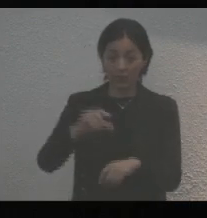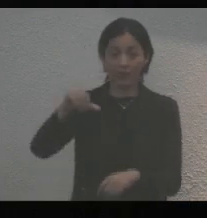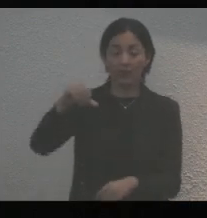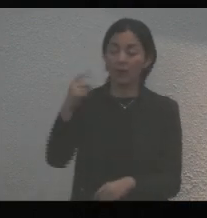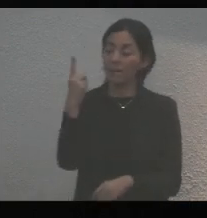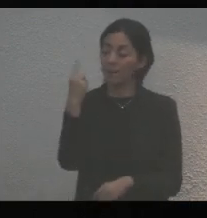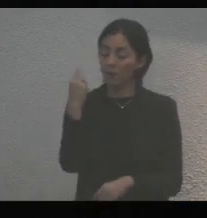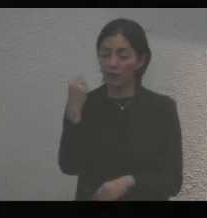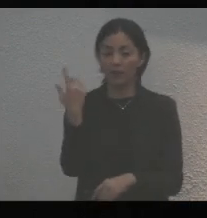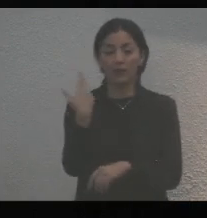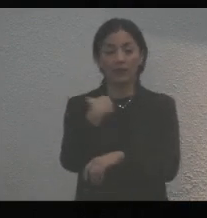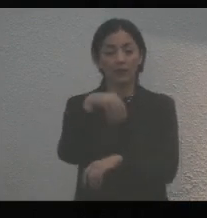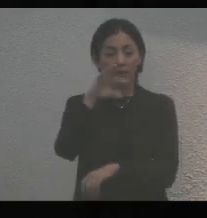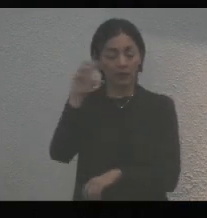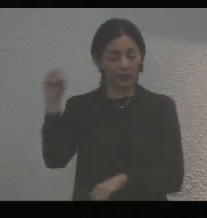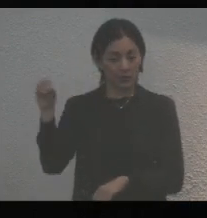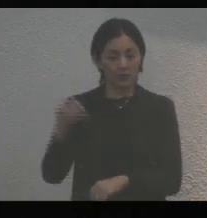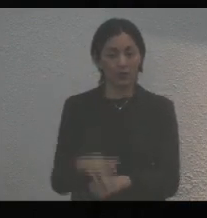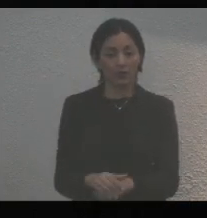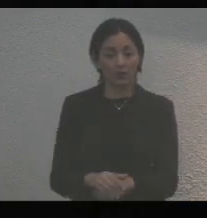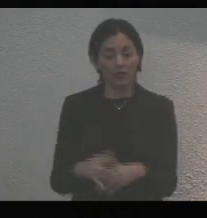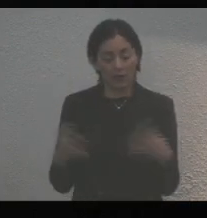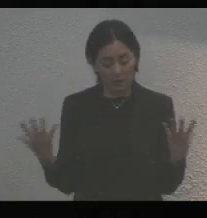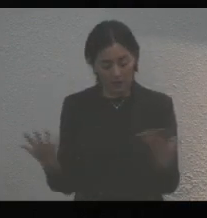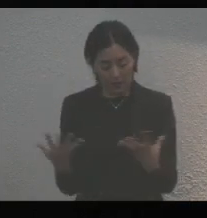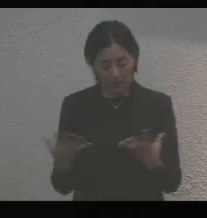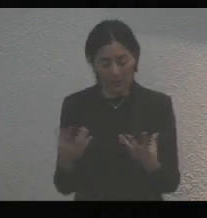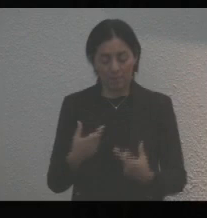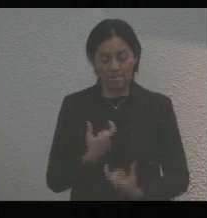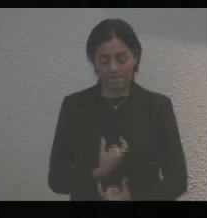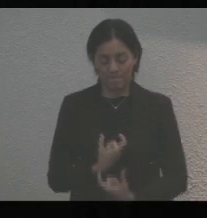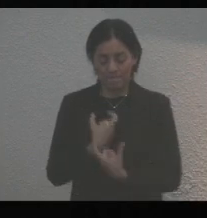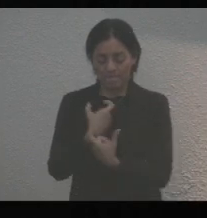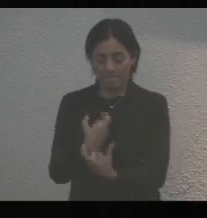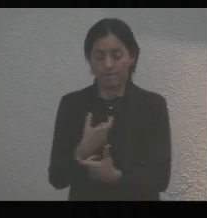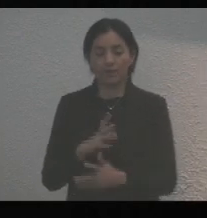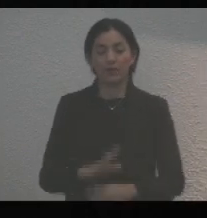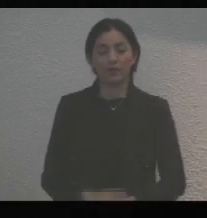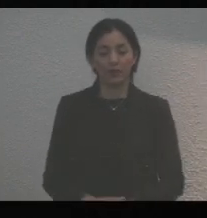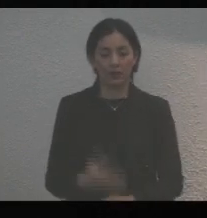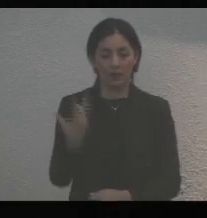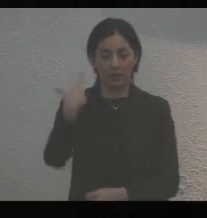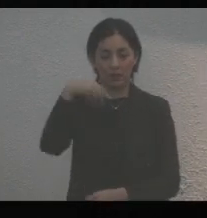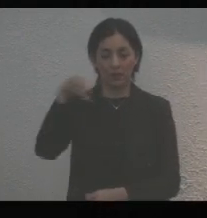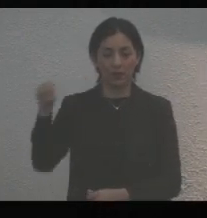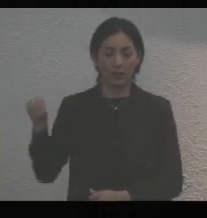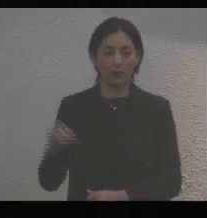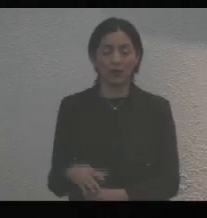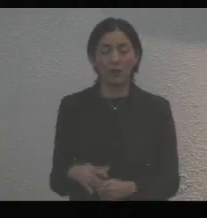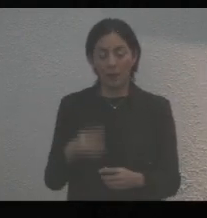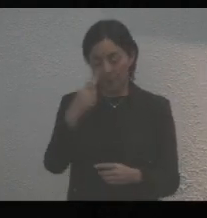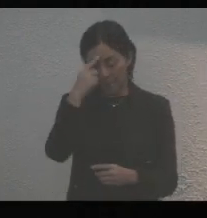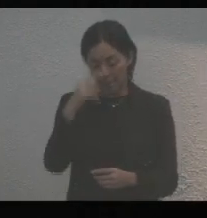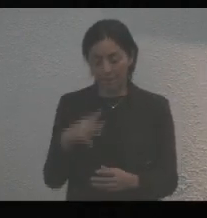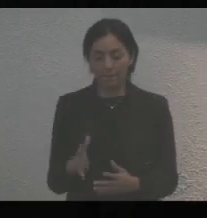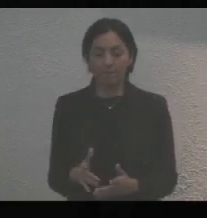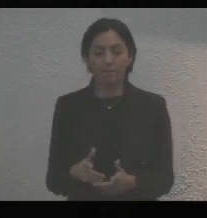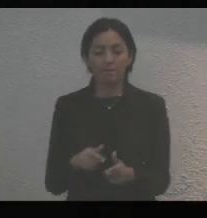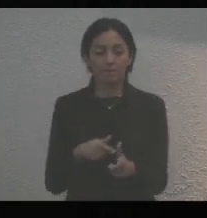del Policía de Quintana Roo y se instituye la Medalla al Mérito Policial de Quintana Roo para quedar como